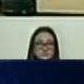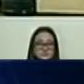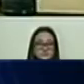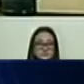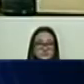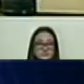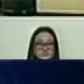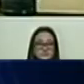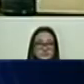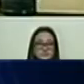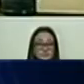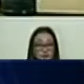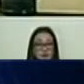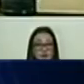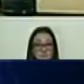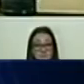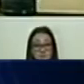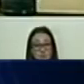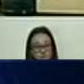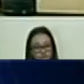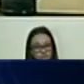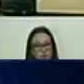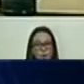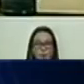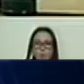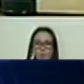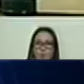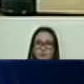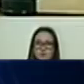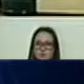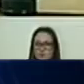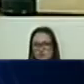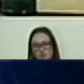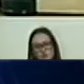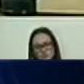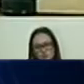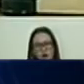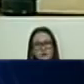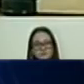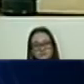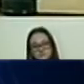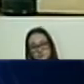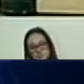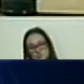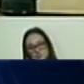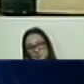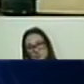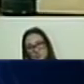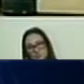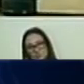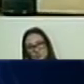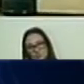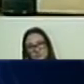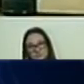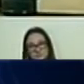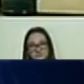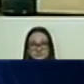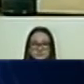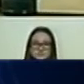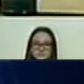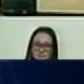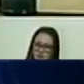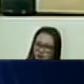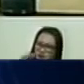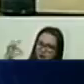centroamericano, que le tocó fundar al libertador Bolívar. Es mucha la historia que tenemos y la llevamos aquí, mira, en el cuerpo aquí, en el